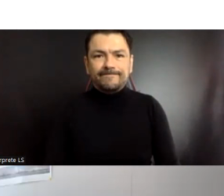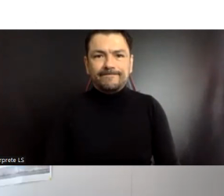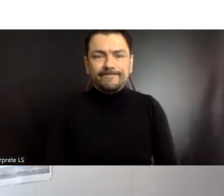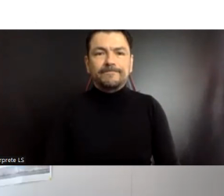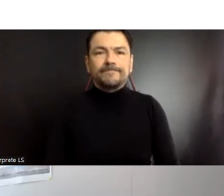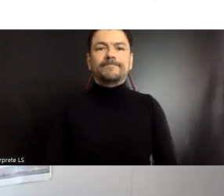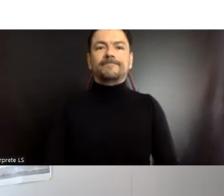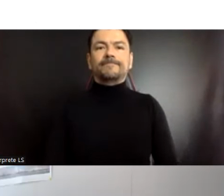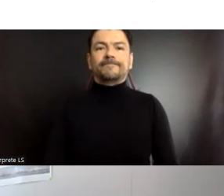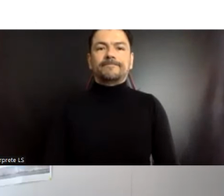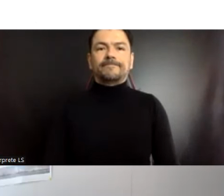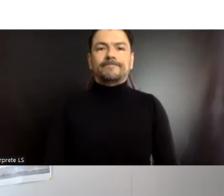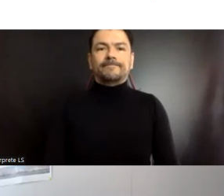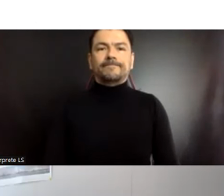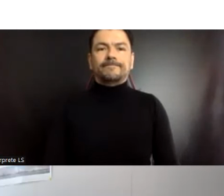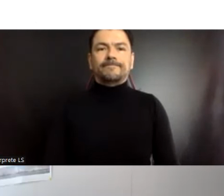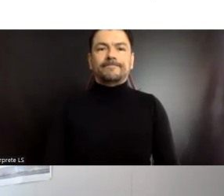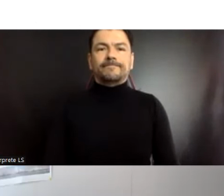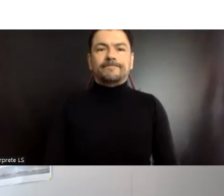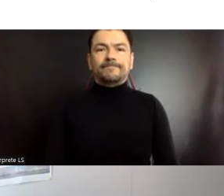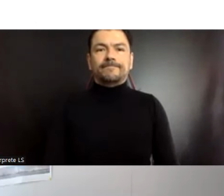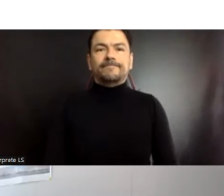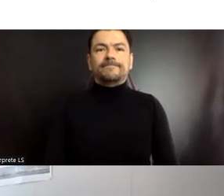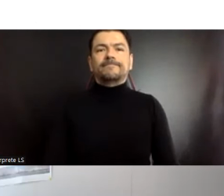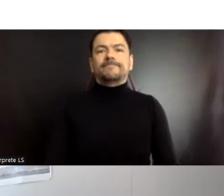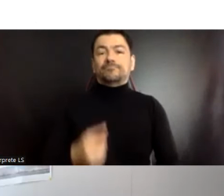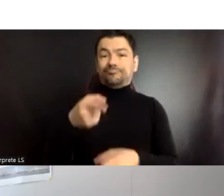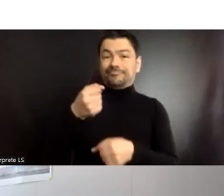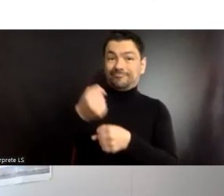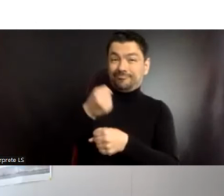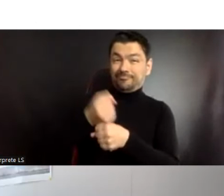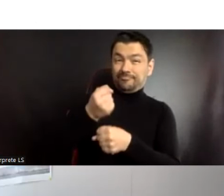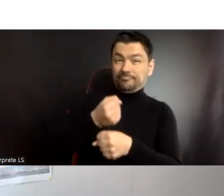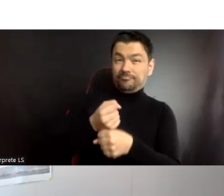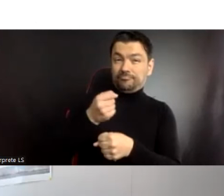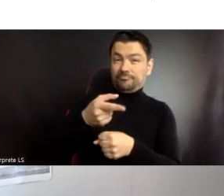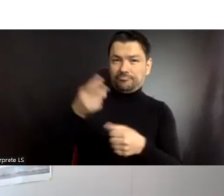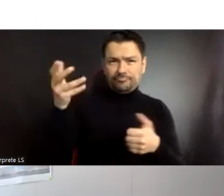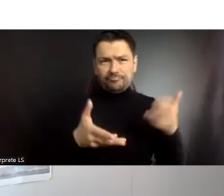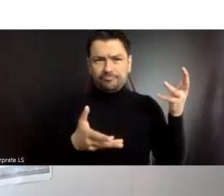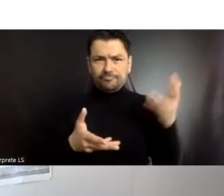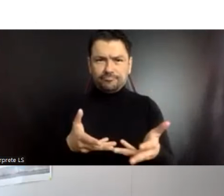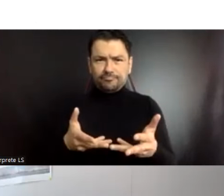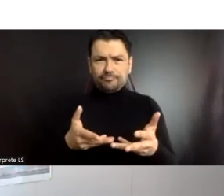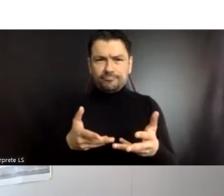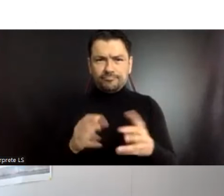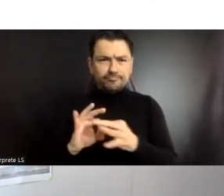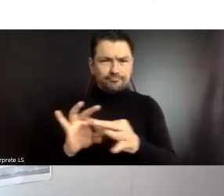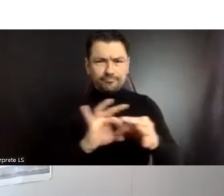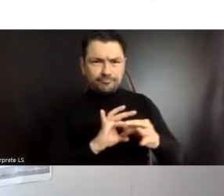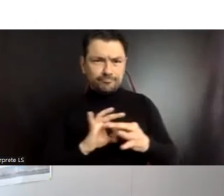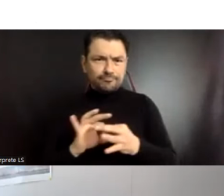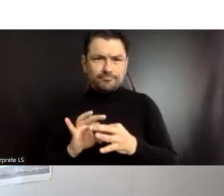el trabajo de todos para asegurarnos que tengamos